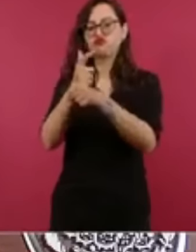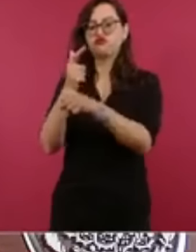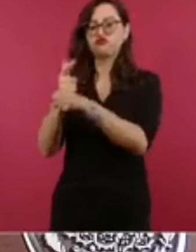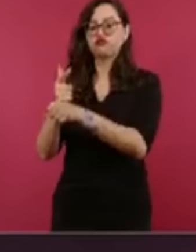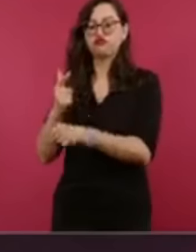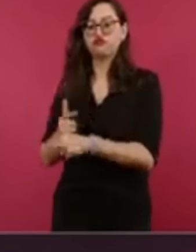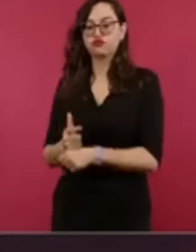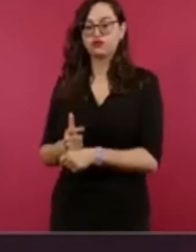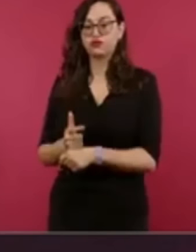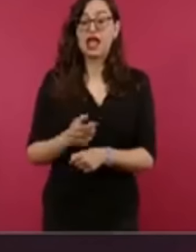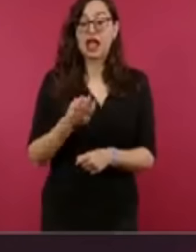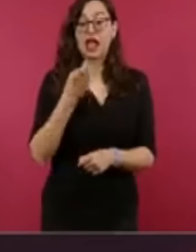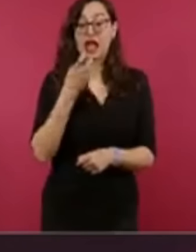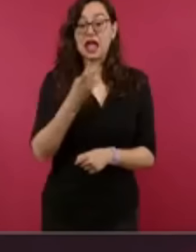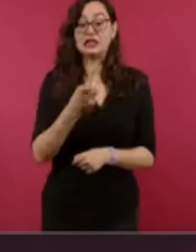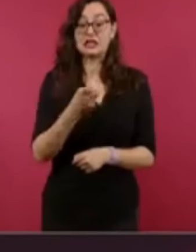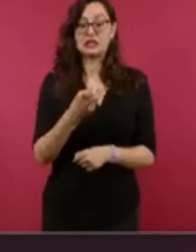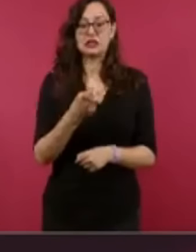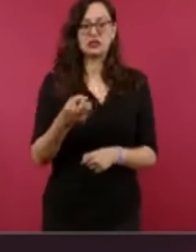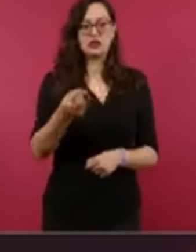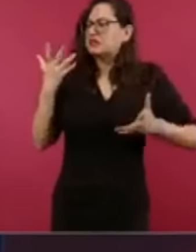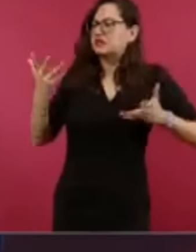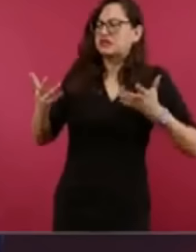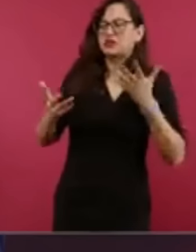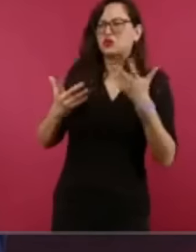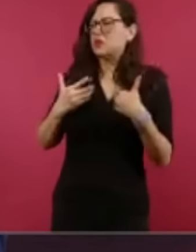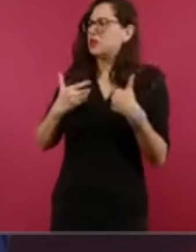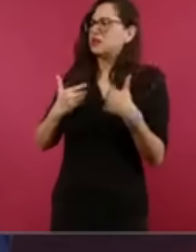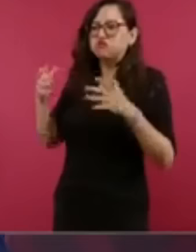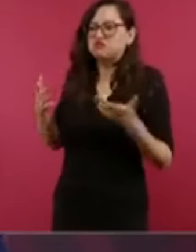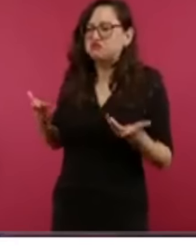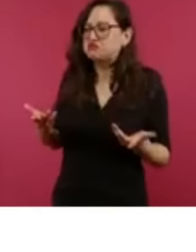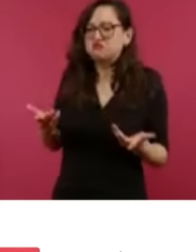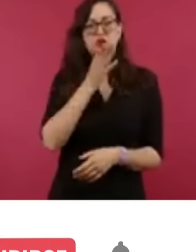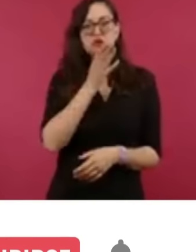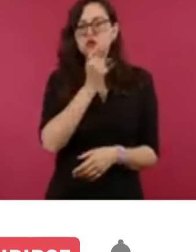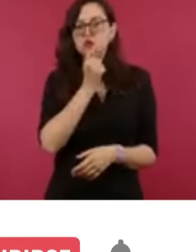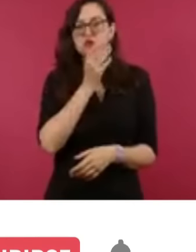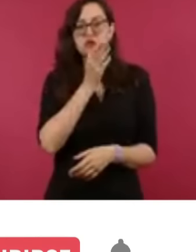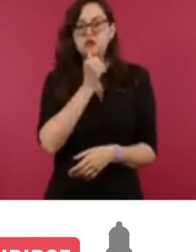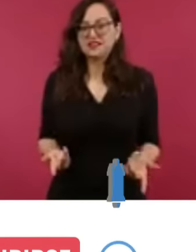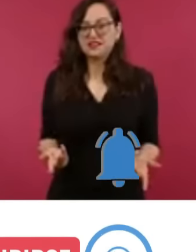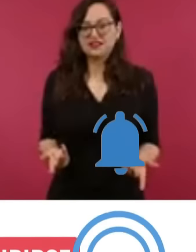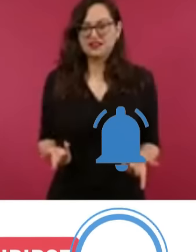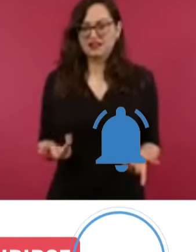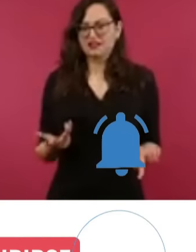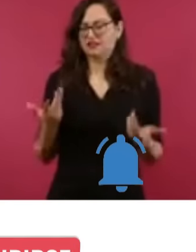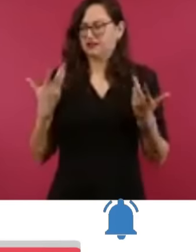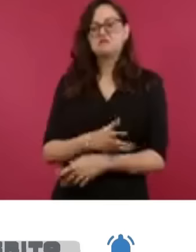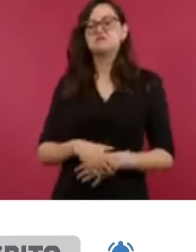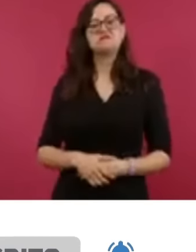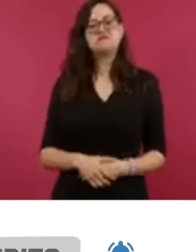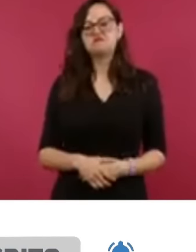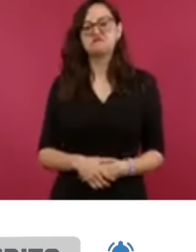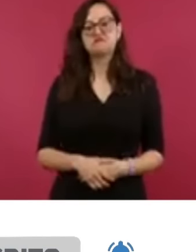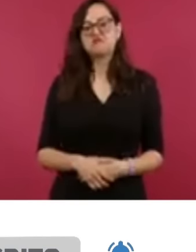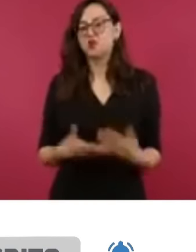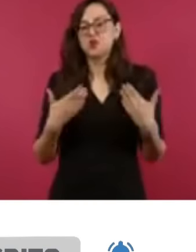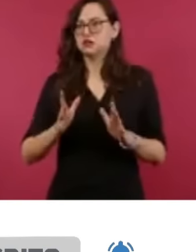el desconcierto que tienen los conservadores y sus voceros. No entendieron, no se dieron cuenta. Fue